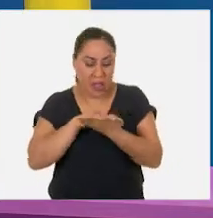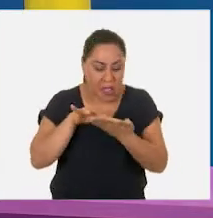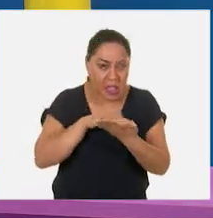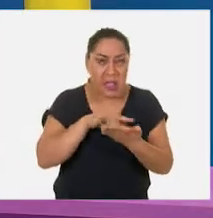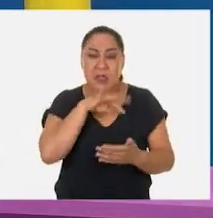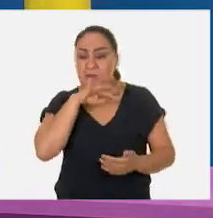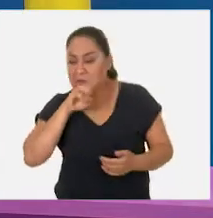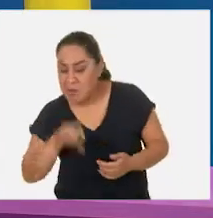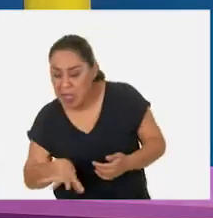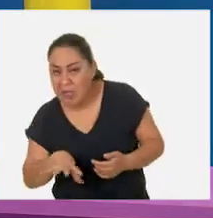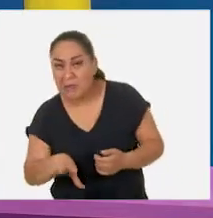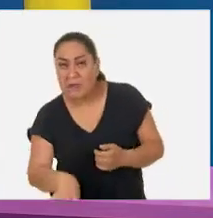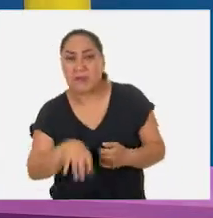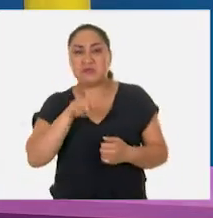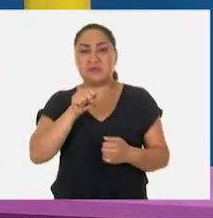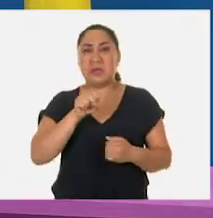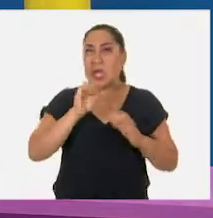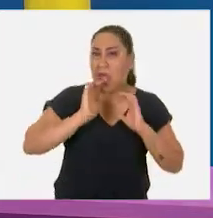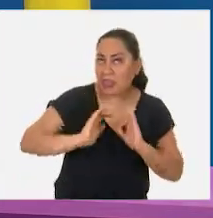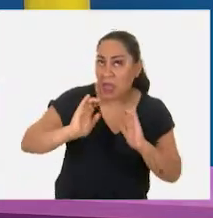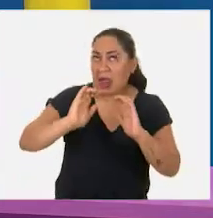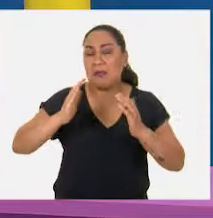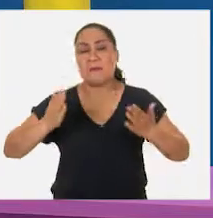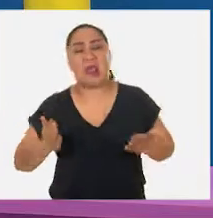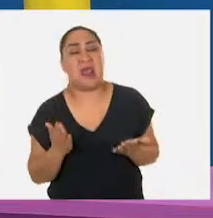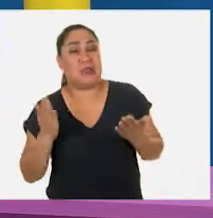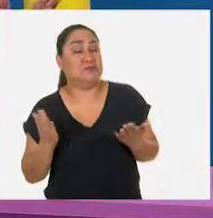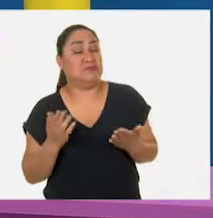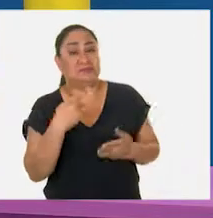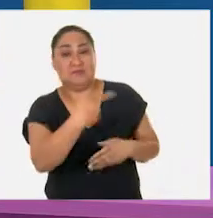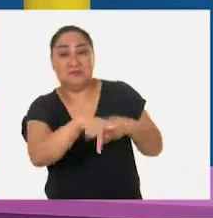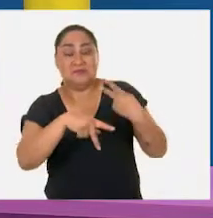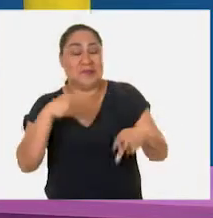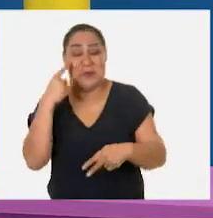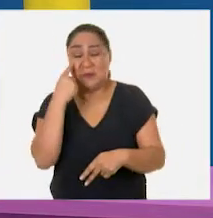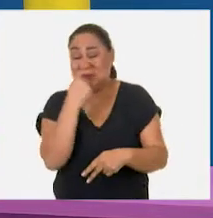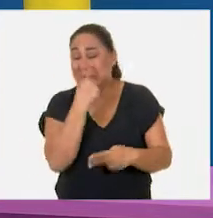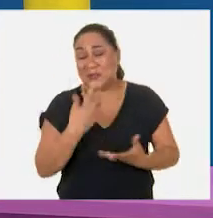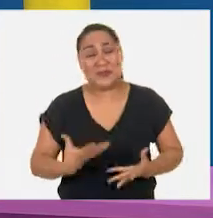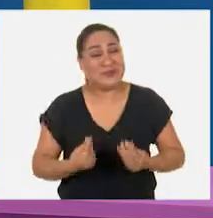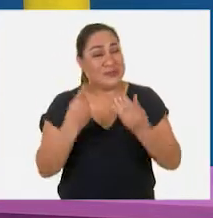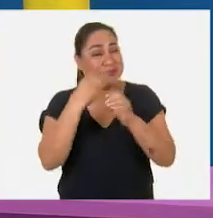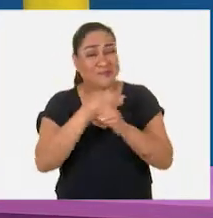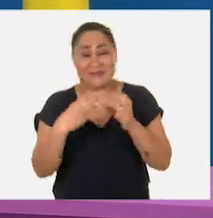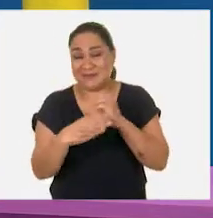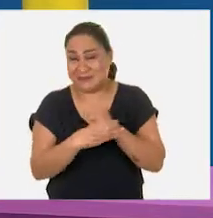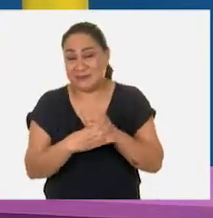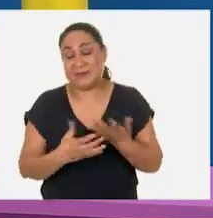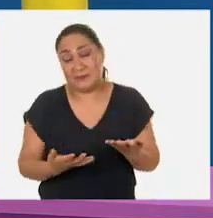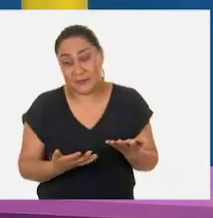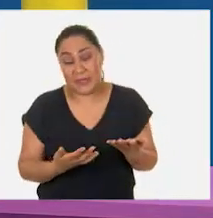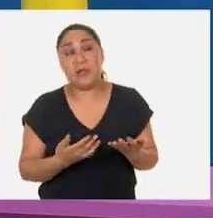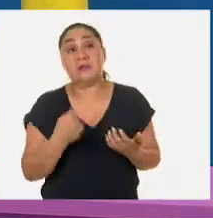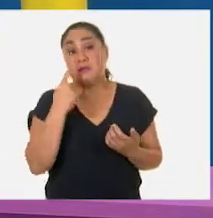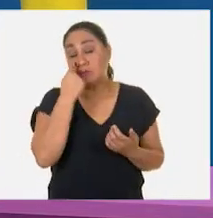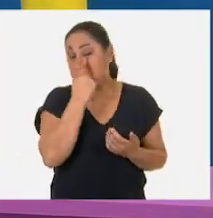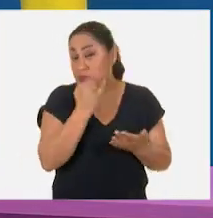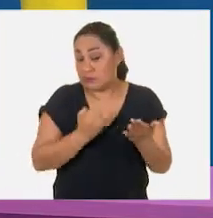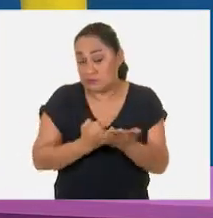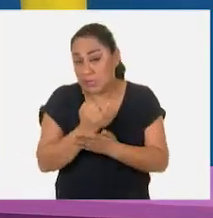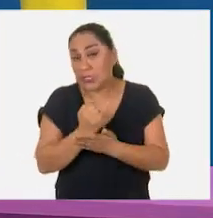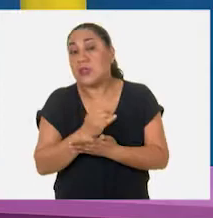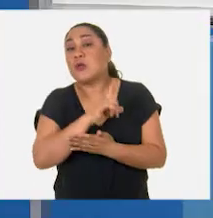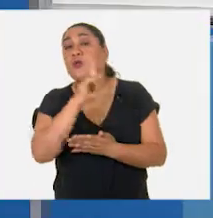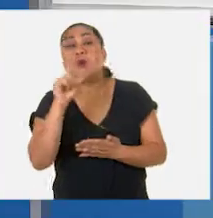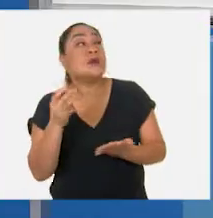o levantarla, cantar, bailar, bueno, entre muchas otras cosas. Y cada decisión tiene un